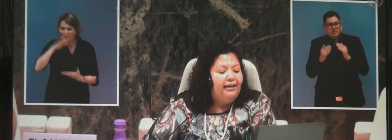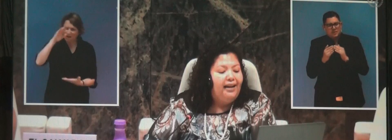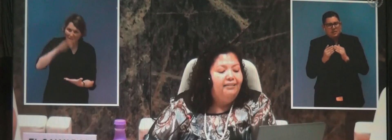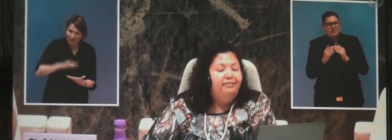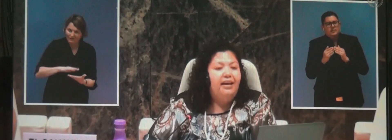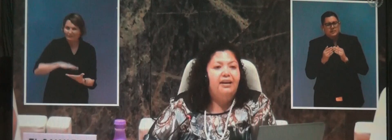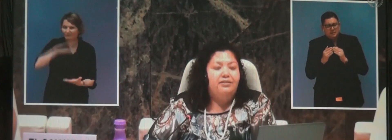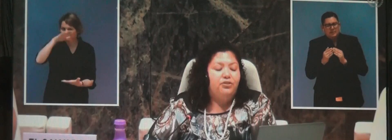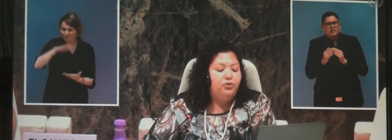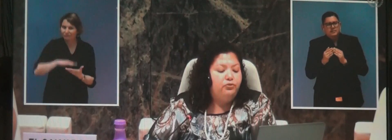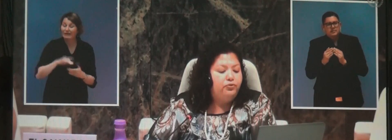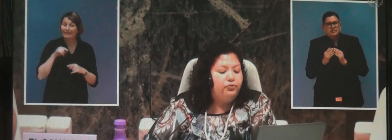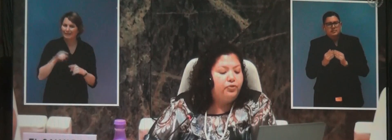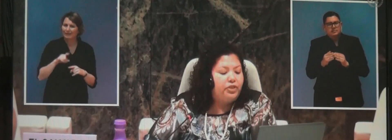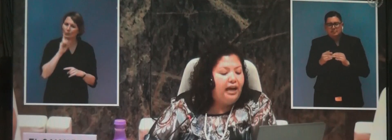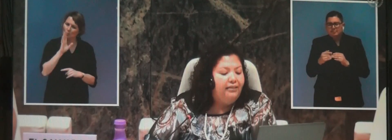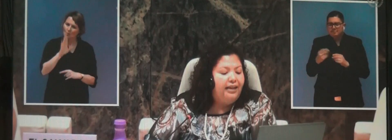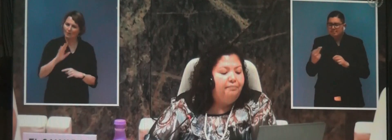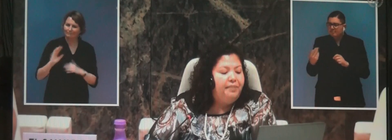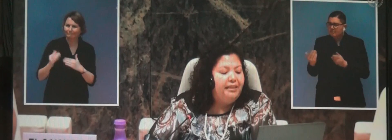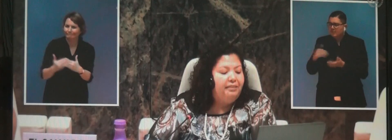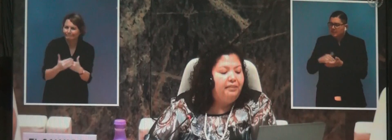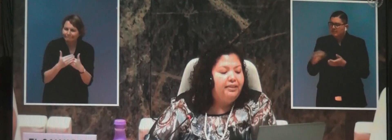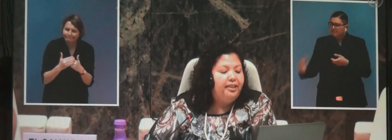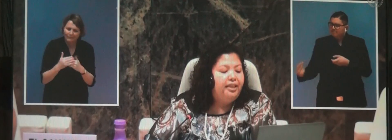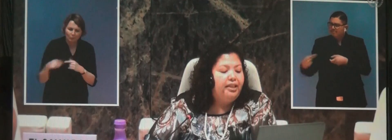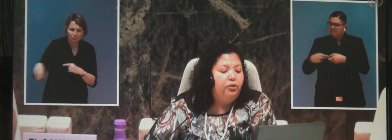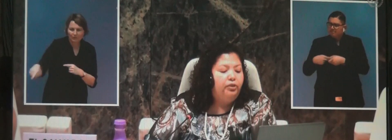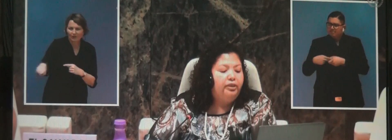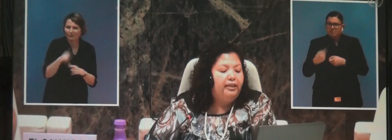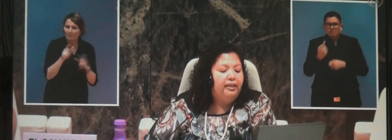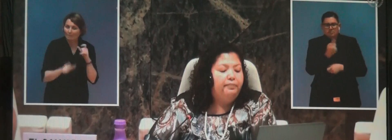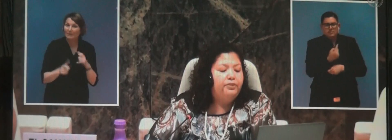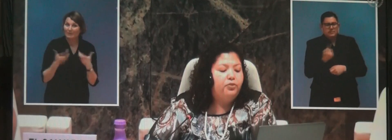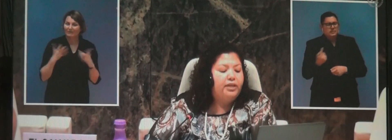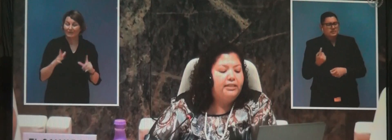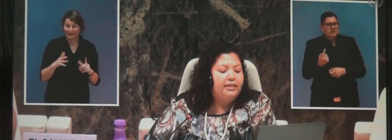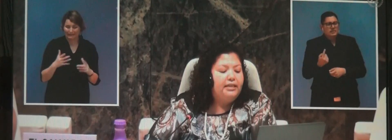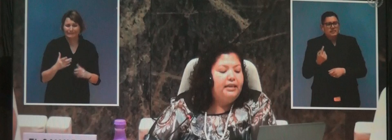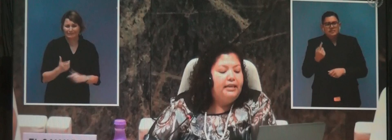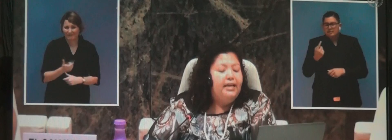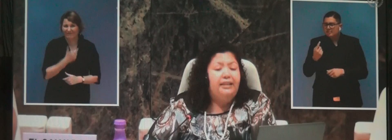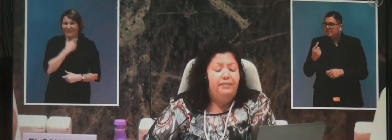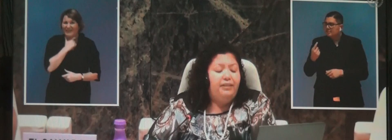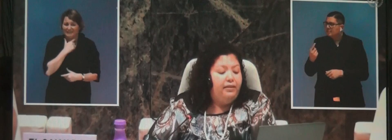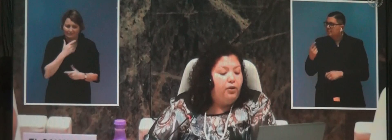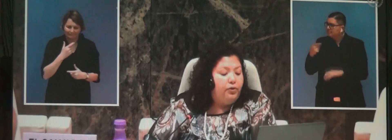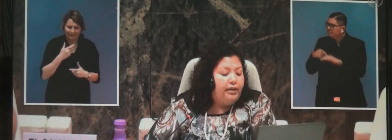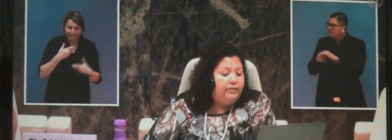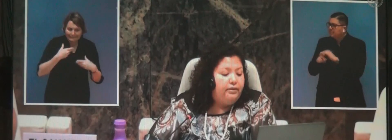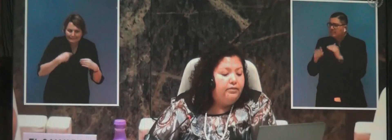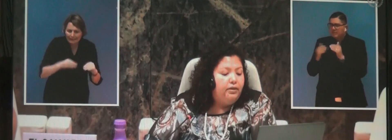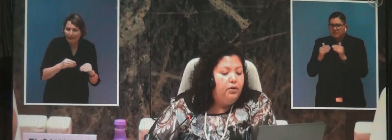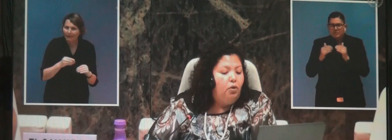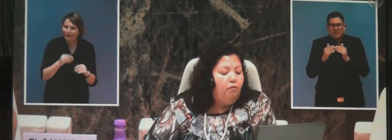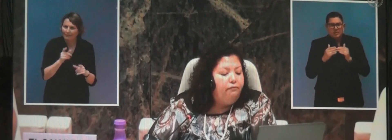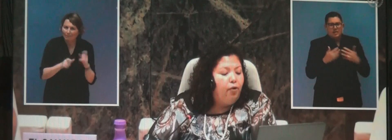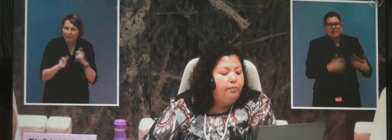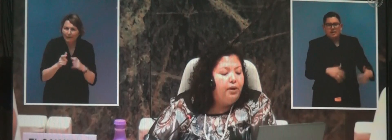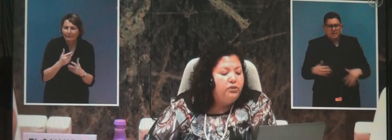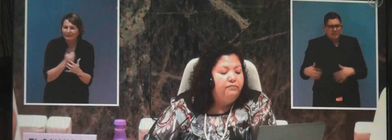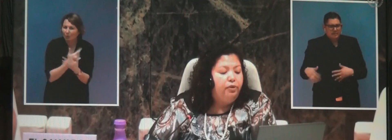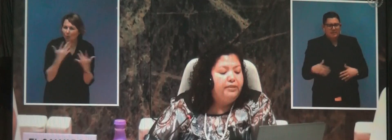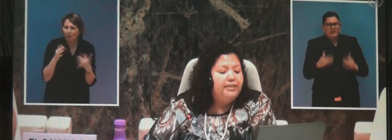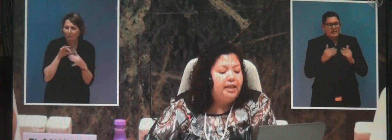la reintegración social de las víctimas del delito de trata de personas y actividades conexas,